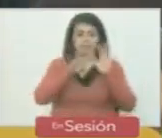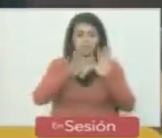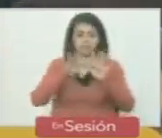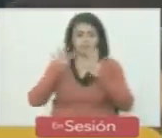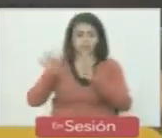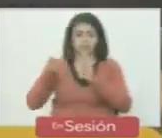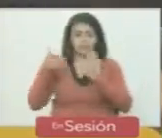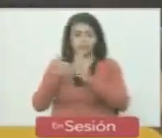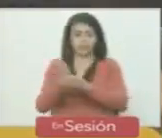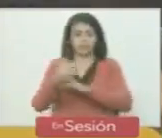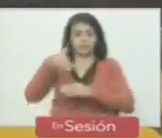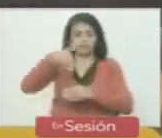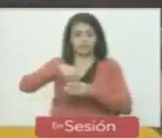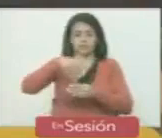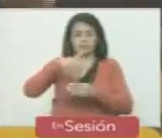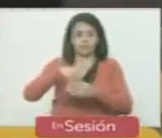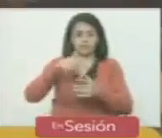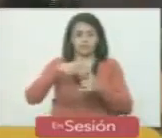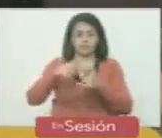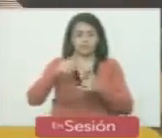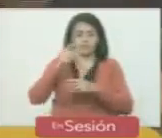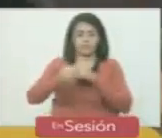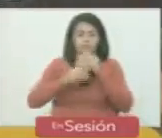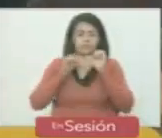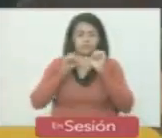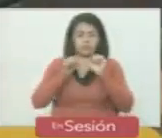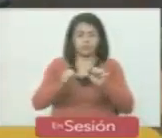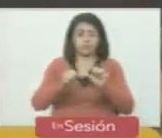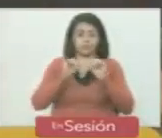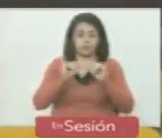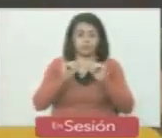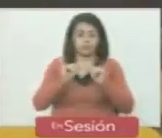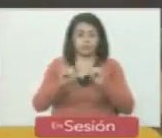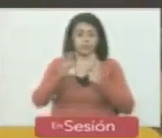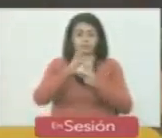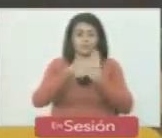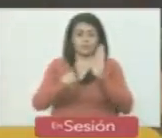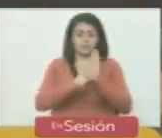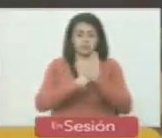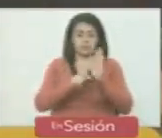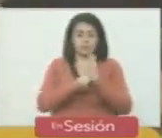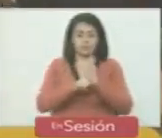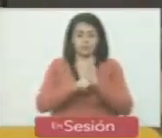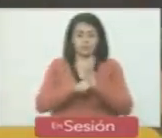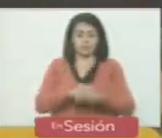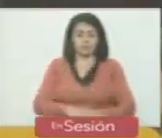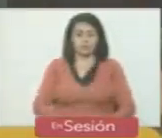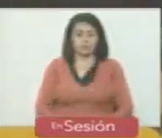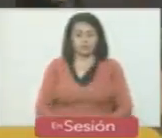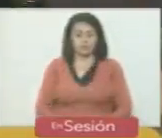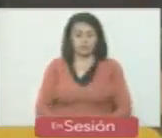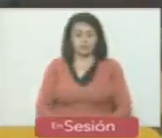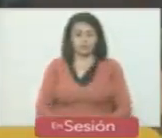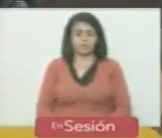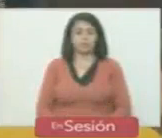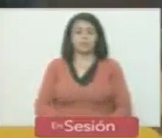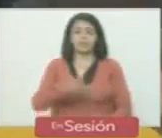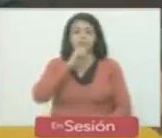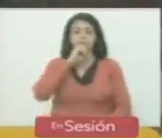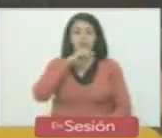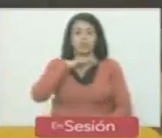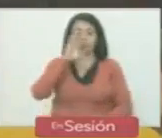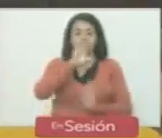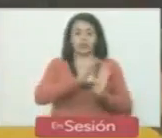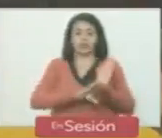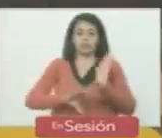en 1999 a través de un referéndum, y donde se establece allí en esa Constitución un capítulo